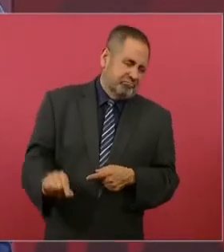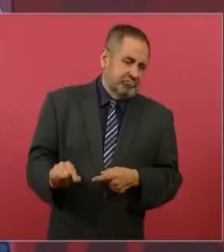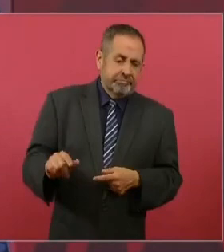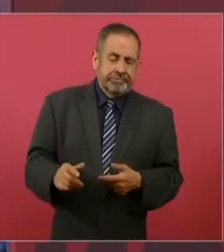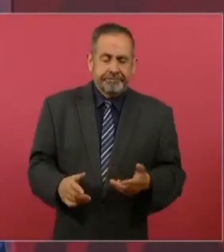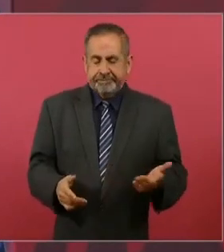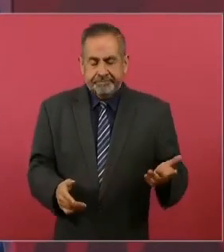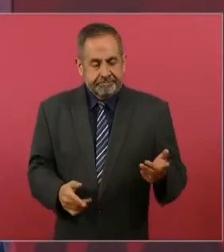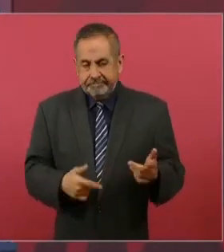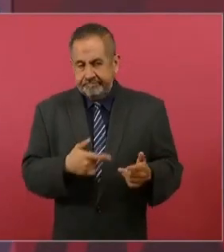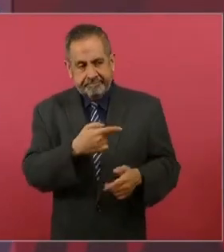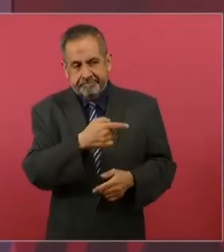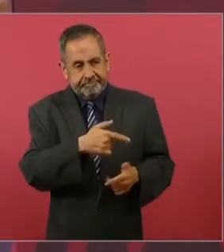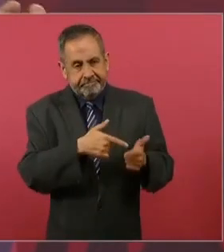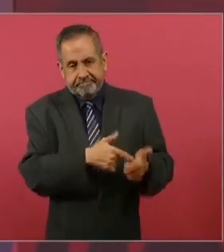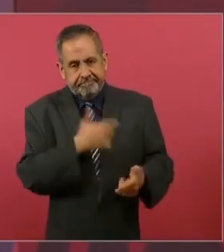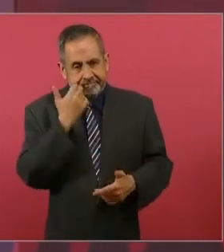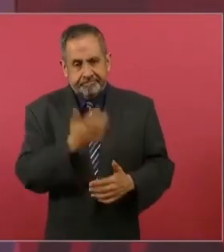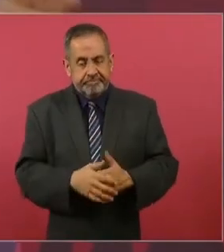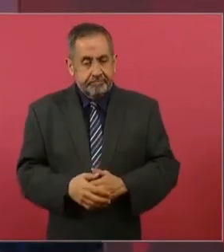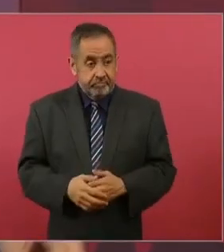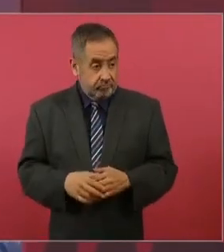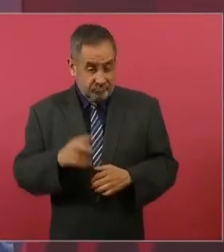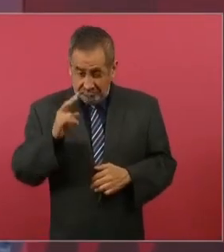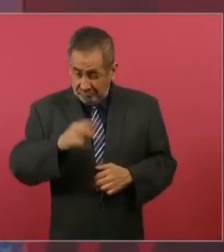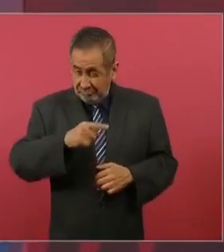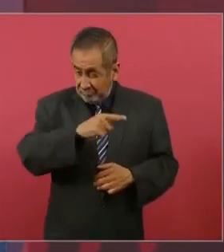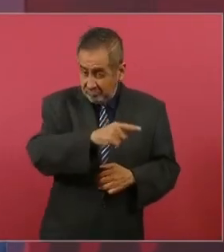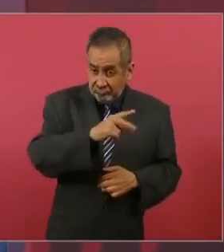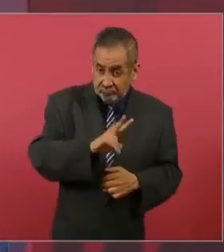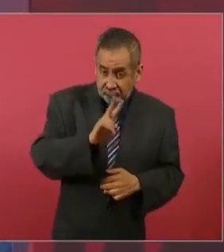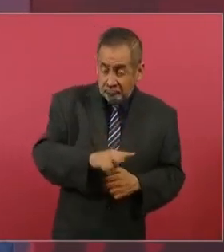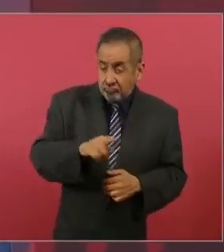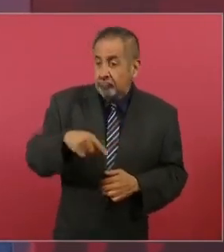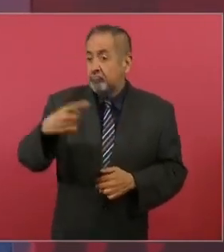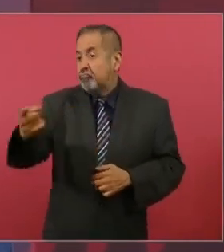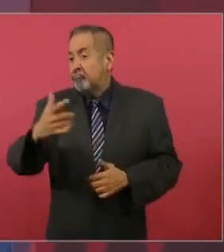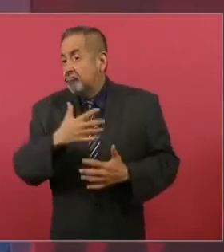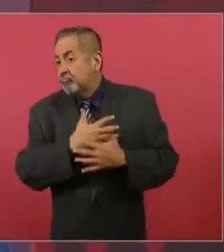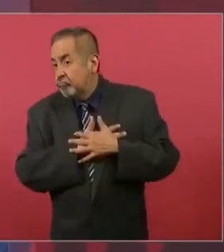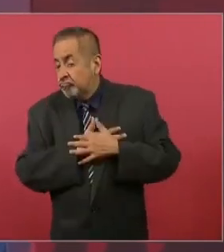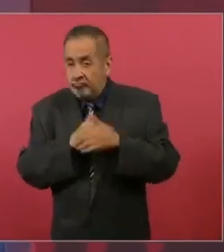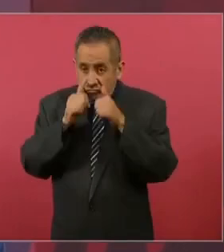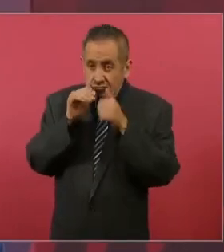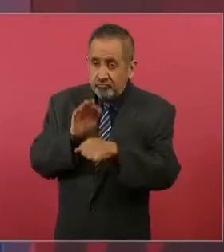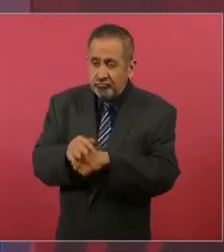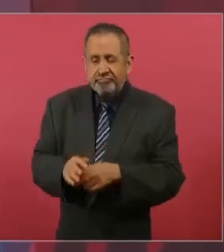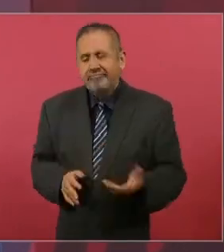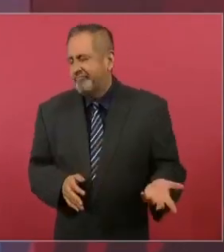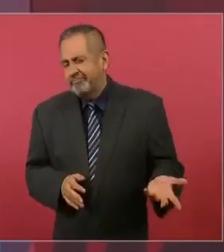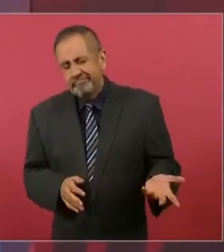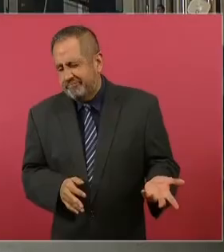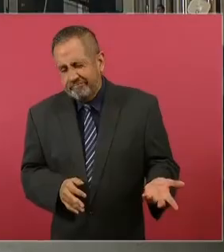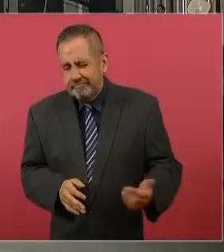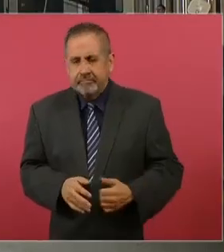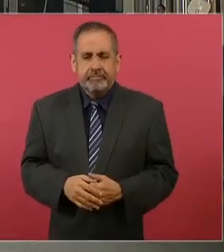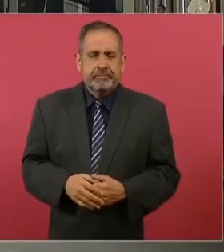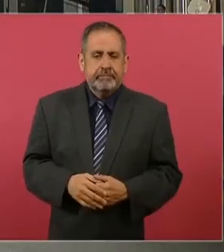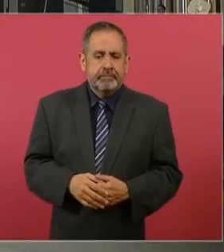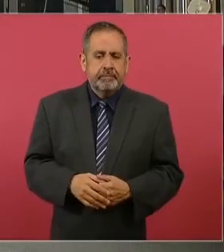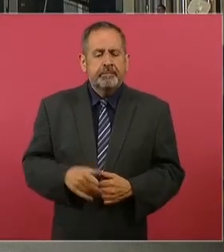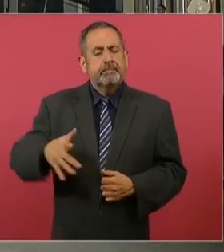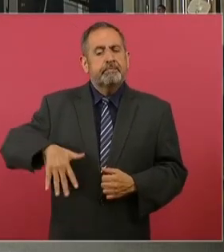porque ni modo que le tengan amor al pueblo. Justo en ese proceso, presidente, en el que